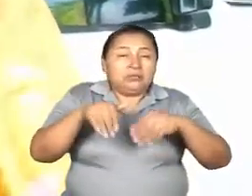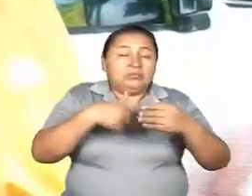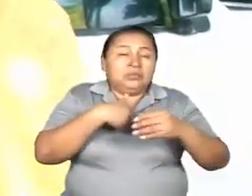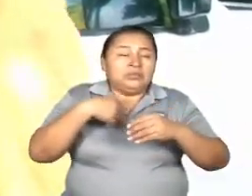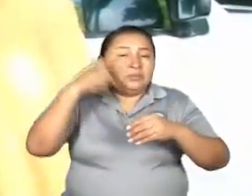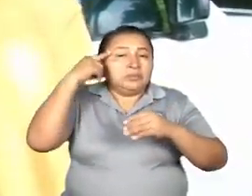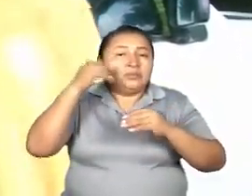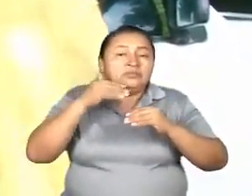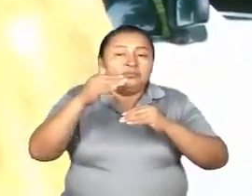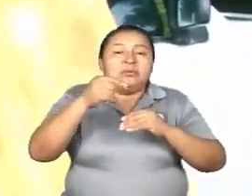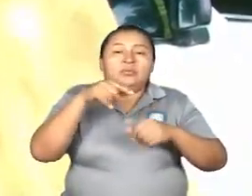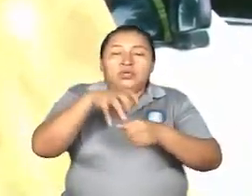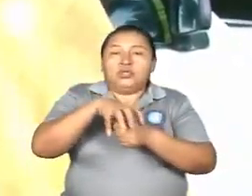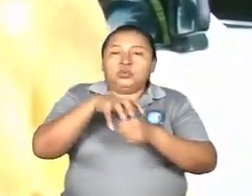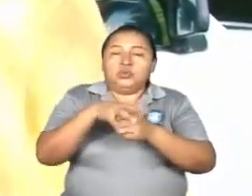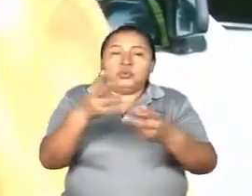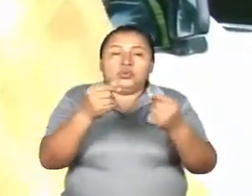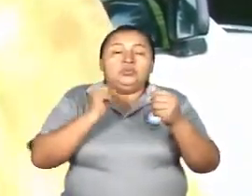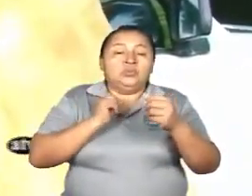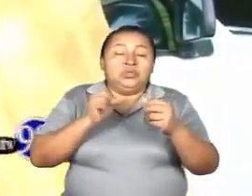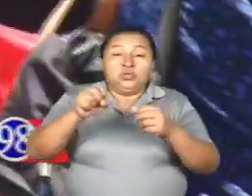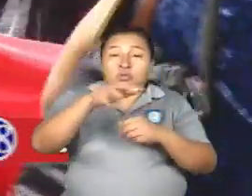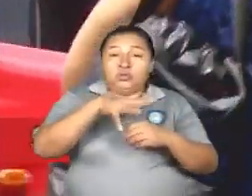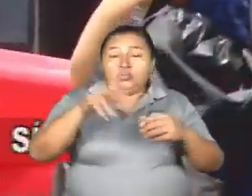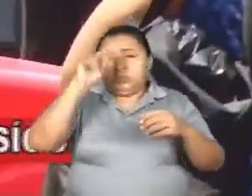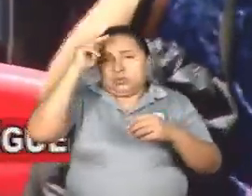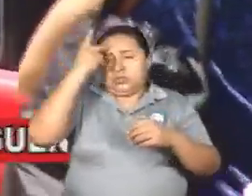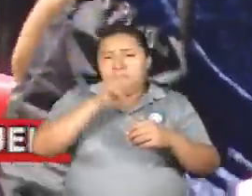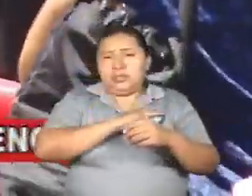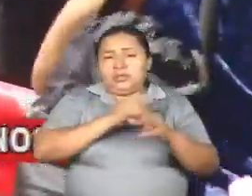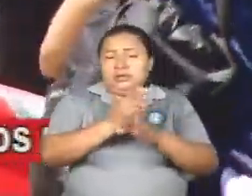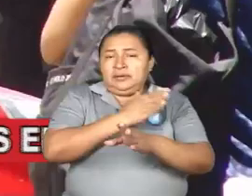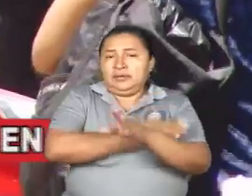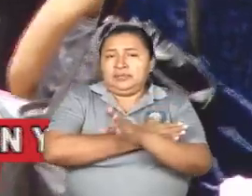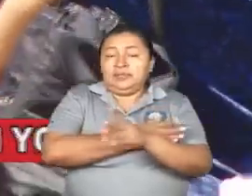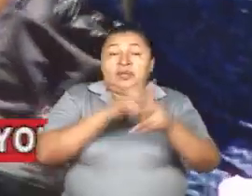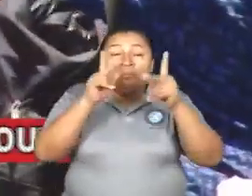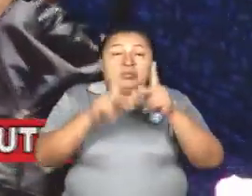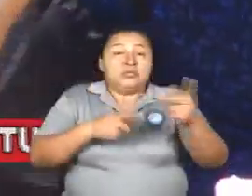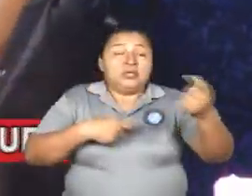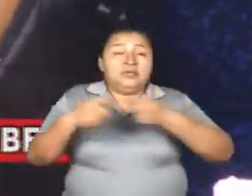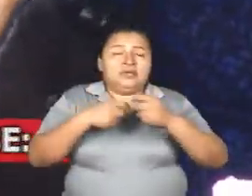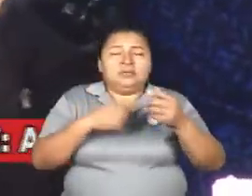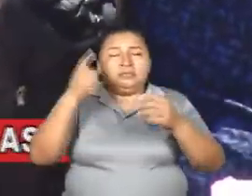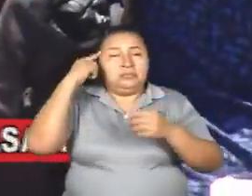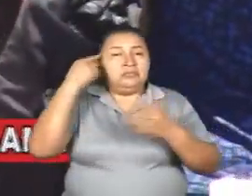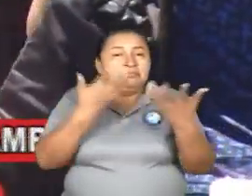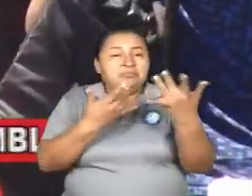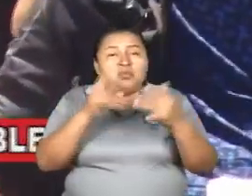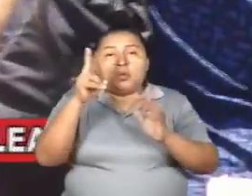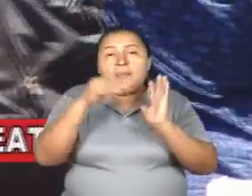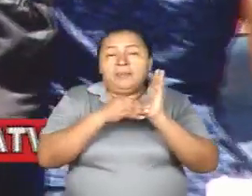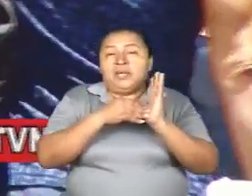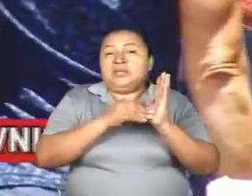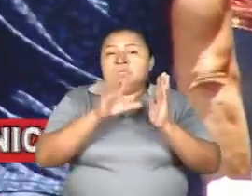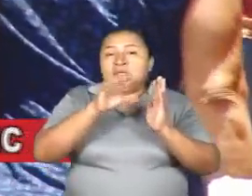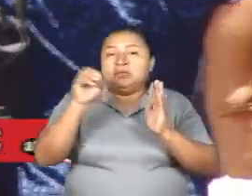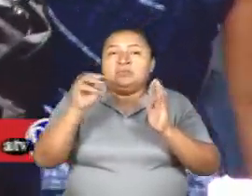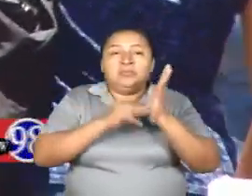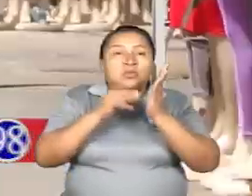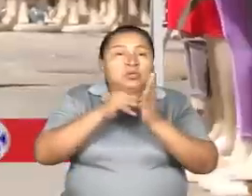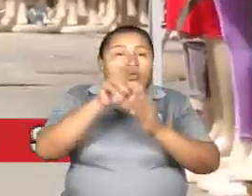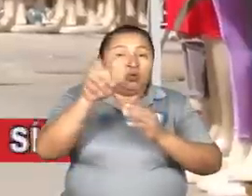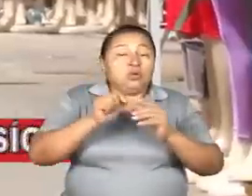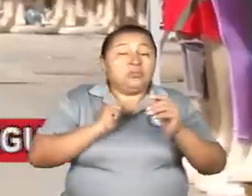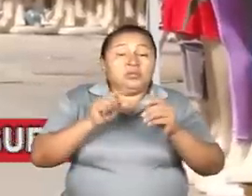proyección por la situación económica, sociopolítica que tuvimos. Los comerciantes esperan vender más de 2.500 millones de córdobas para esta